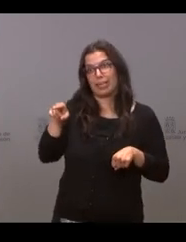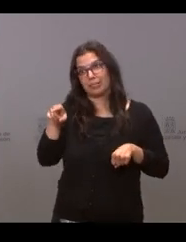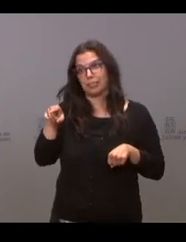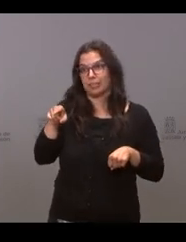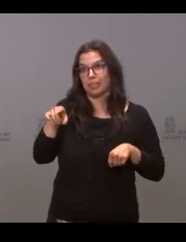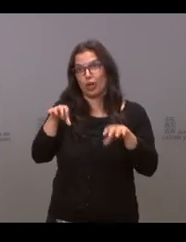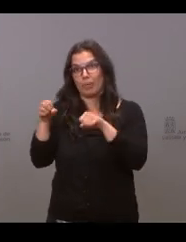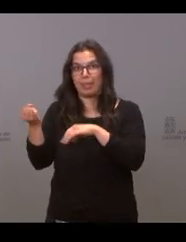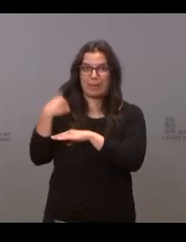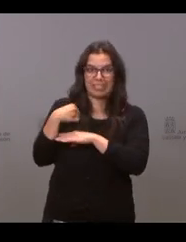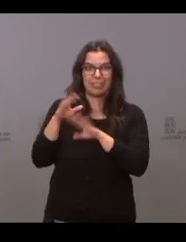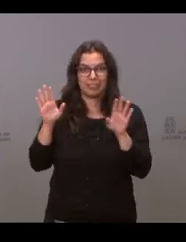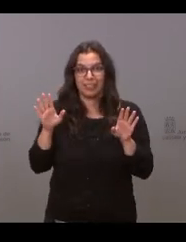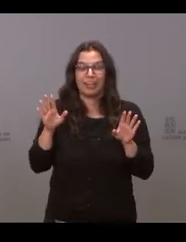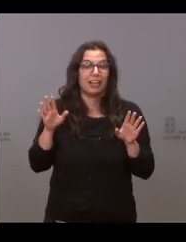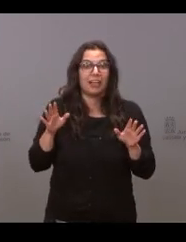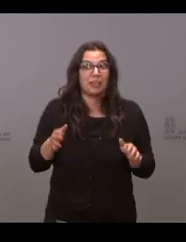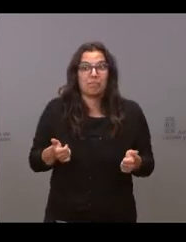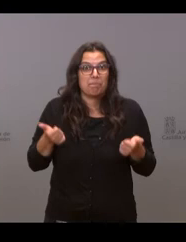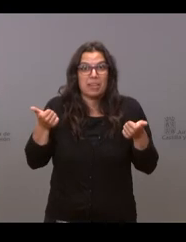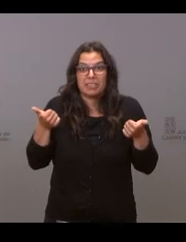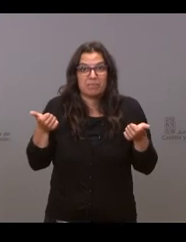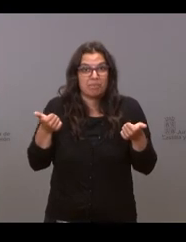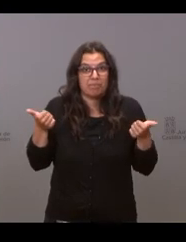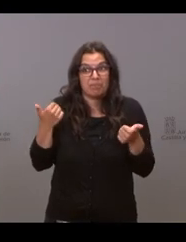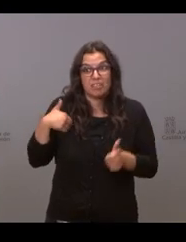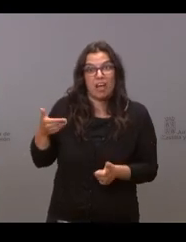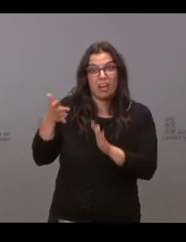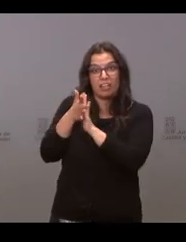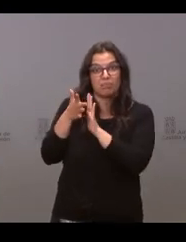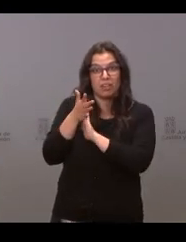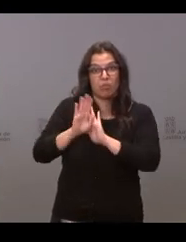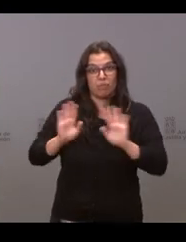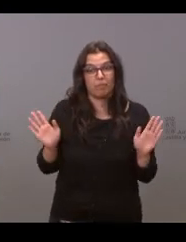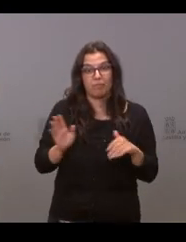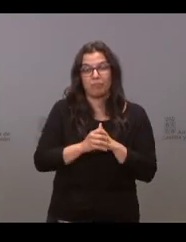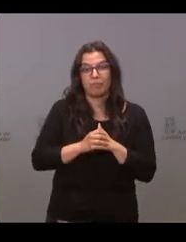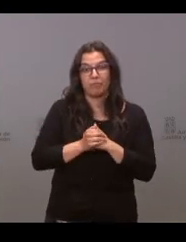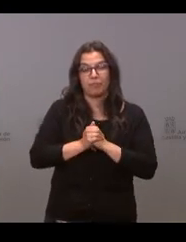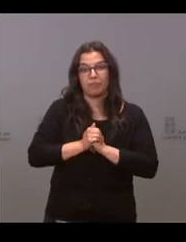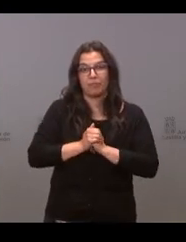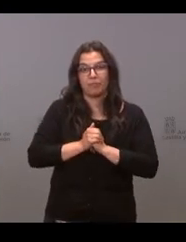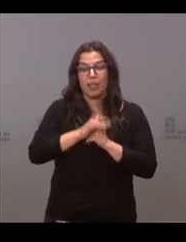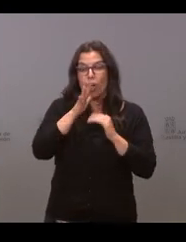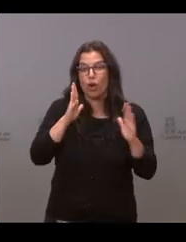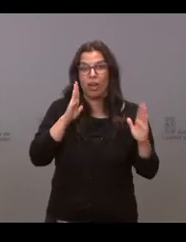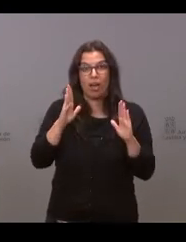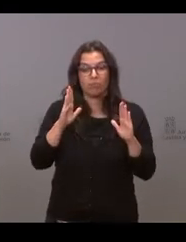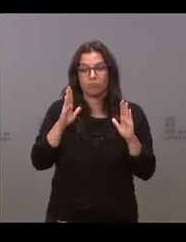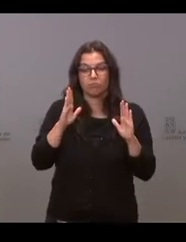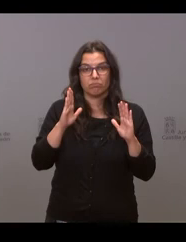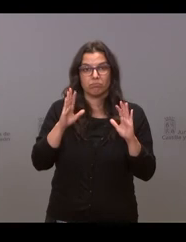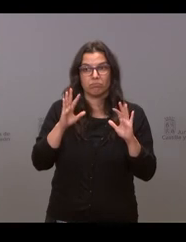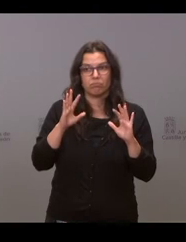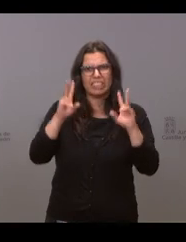complicada y no puedo decir más de lo que he dicho no estamos en plena sintonía en